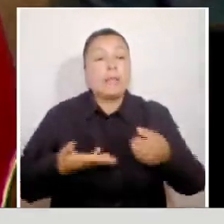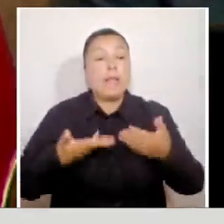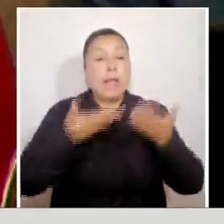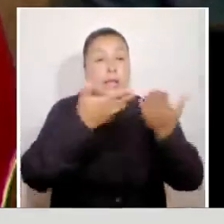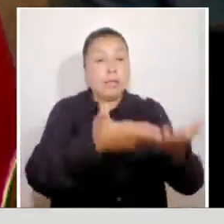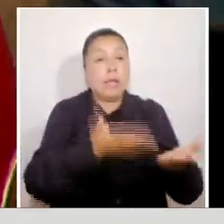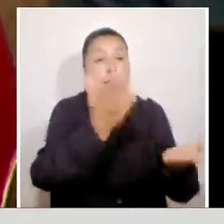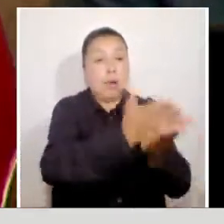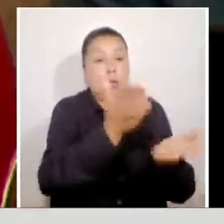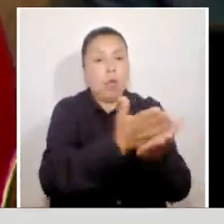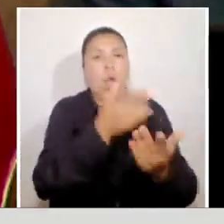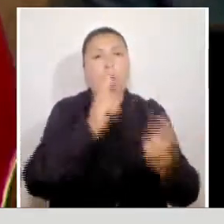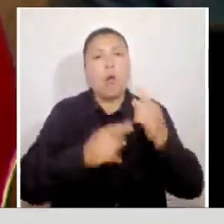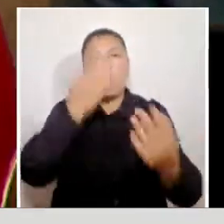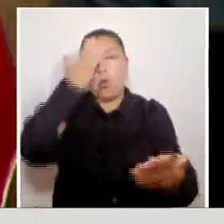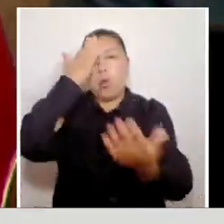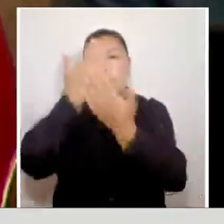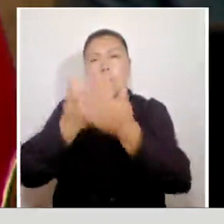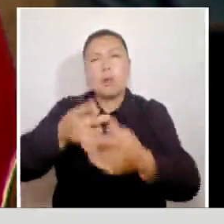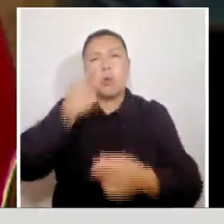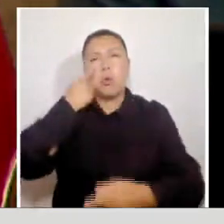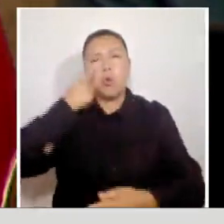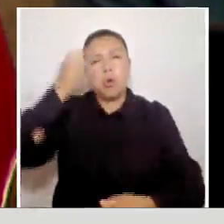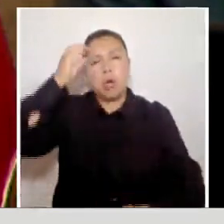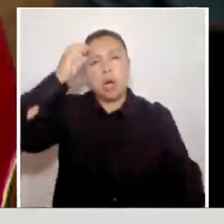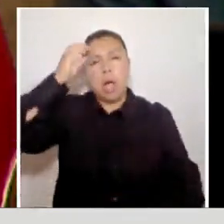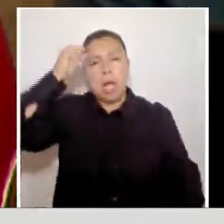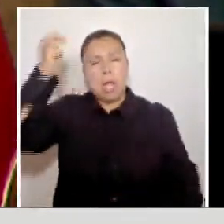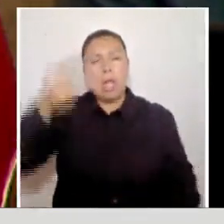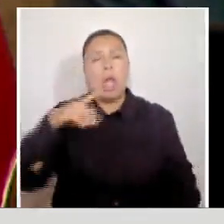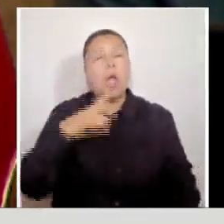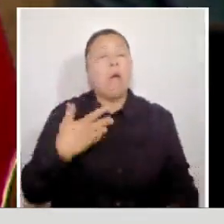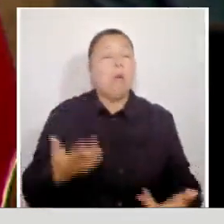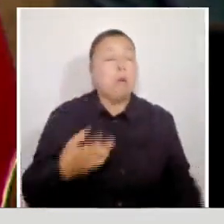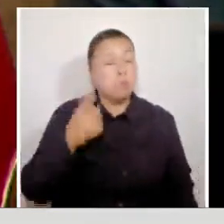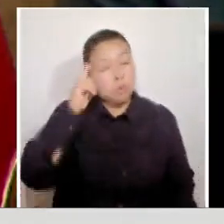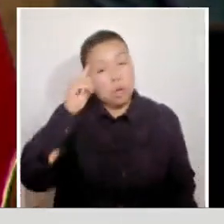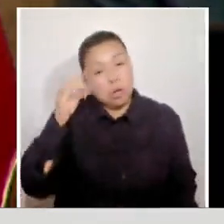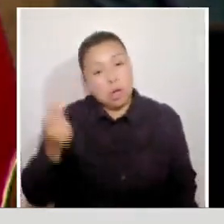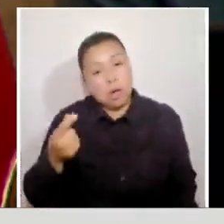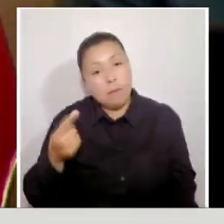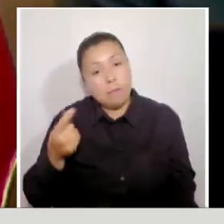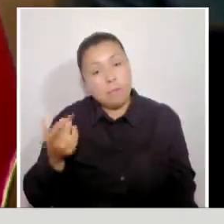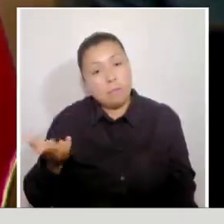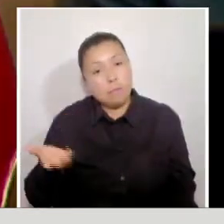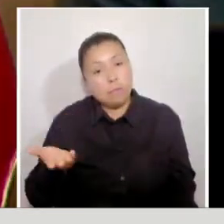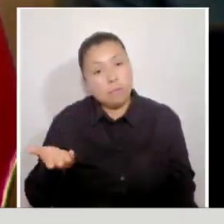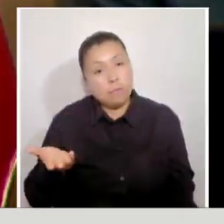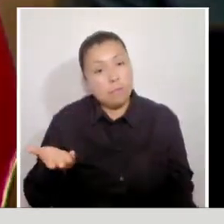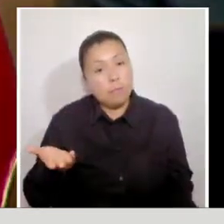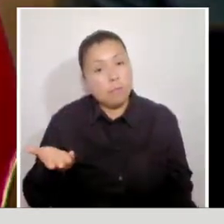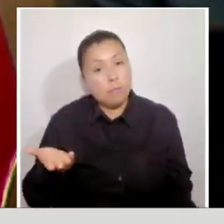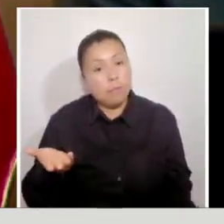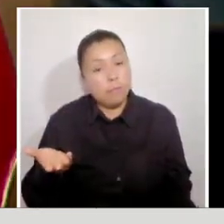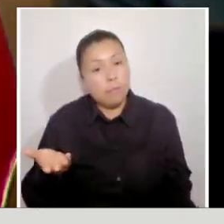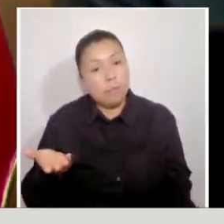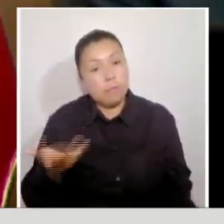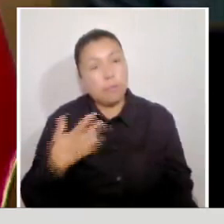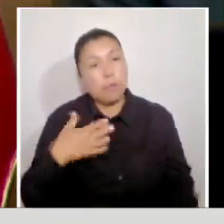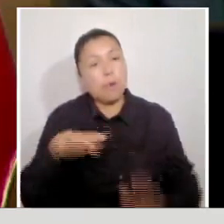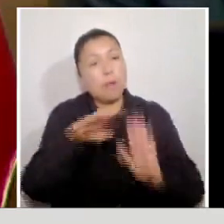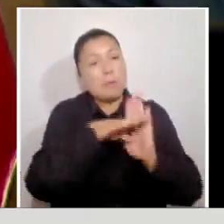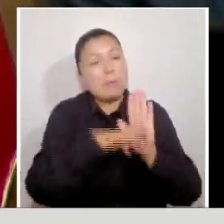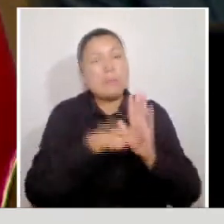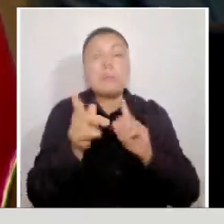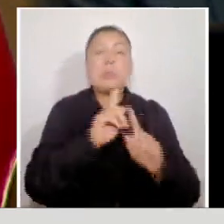frente quizás conozcan esta idea de hecho es una idea que incluye elementos no digamos de Mercado